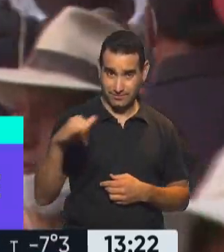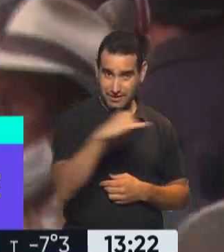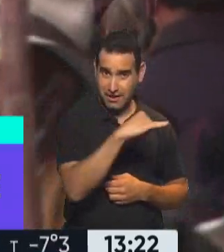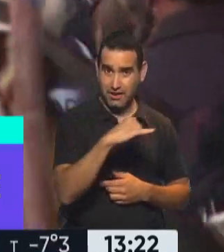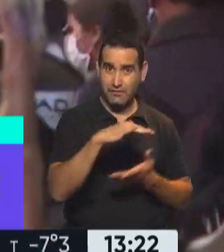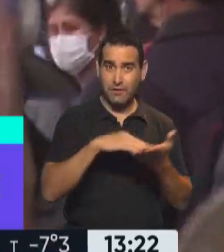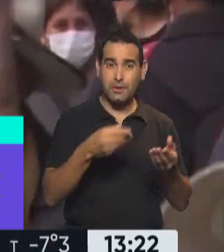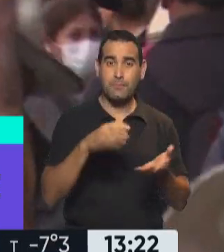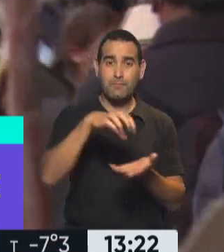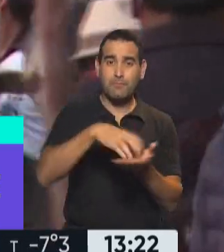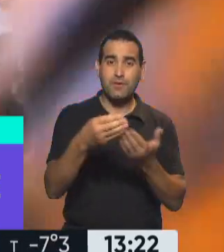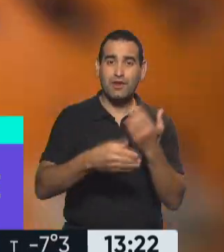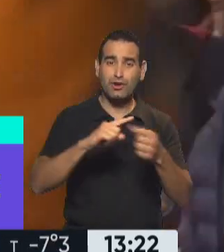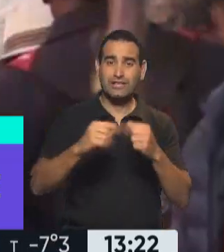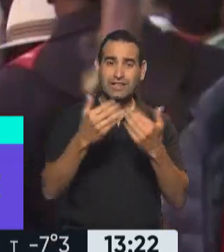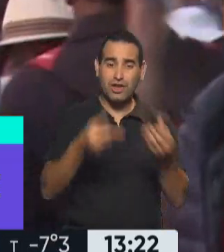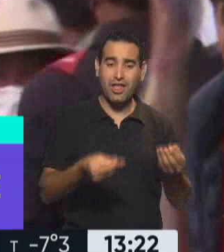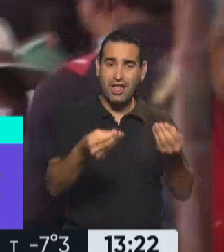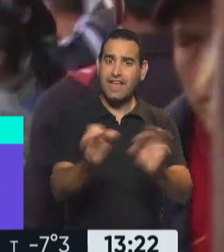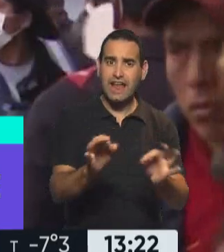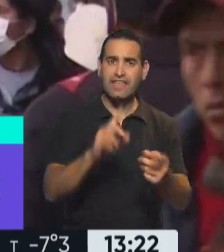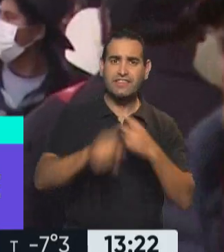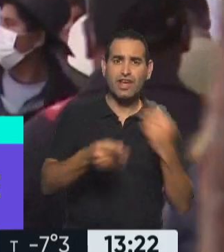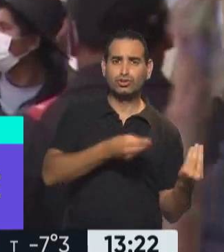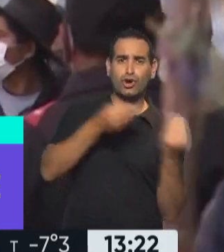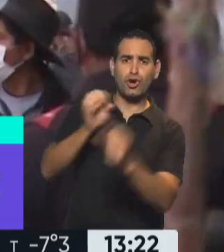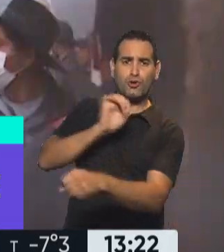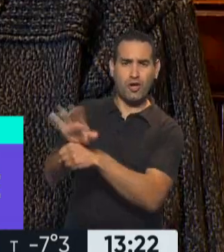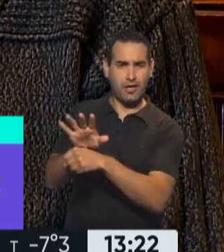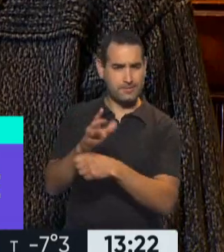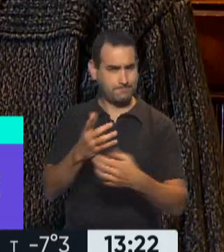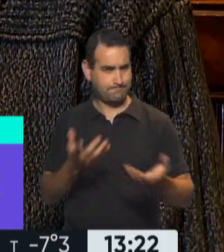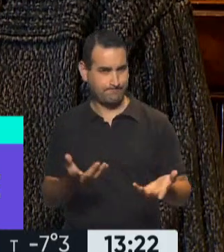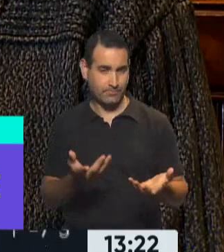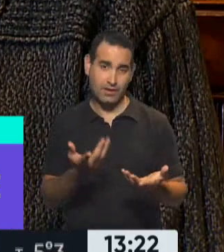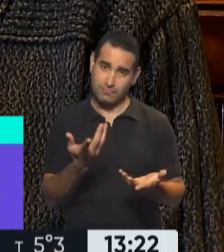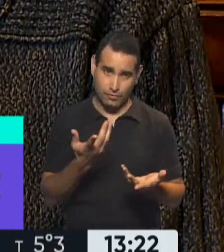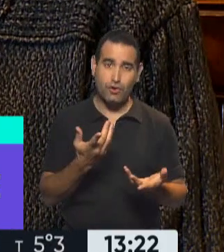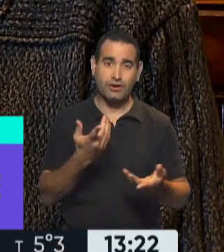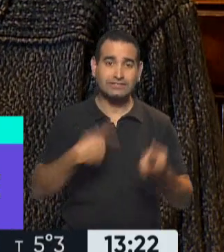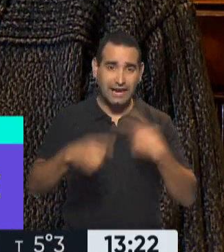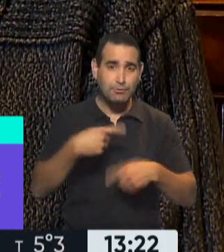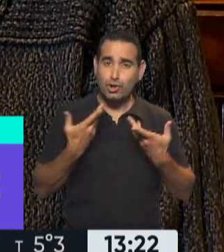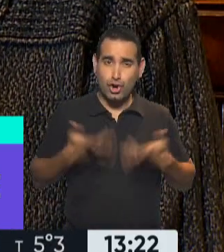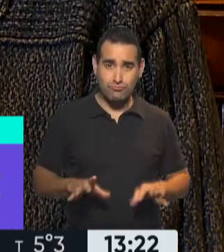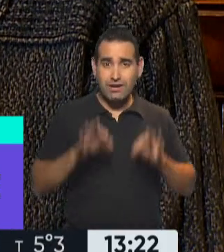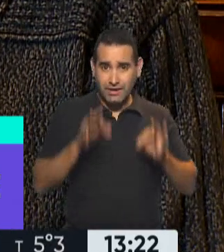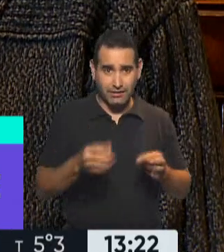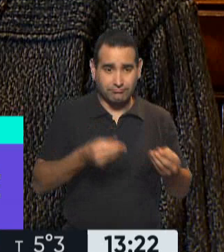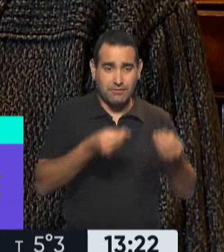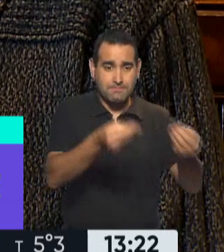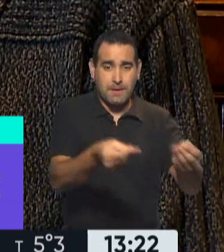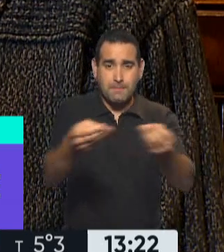por Cancillería, no pasó por ningún ministerio. Tendrán que ser las instancias legales las que tomen cartas en el